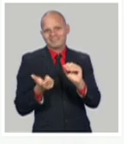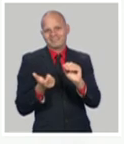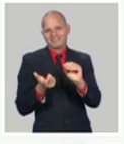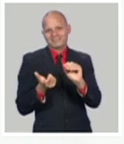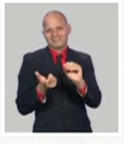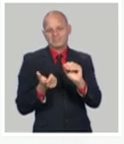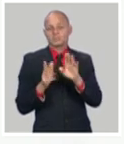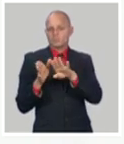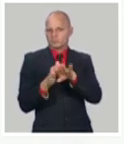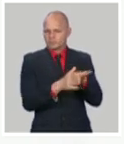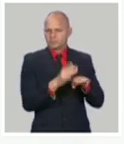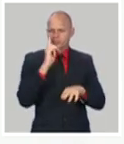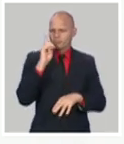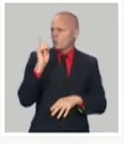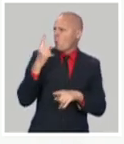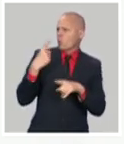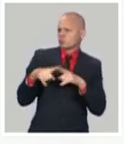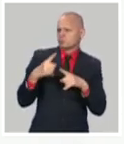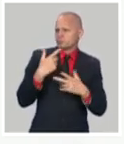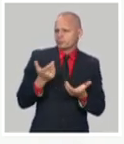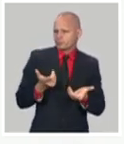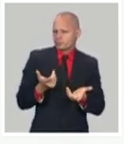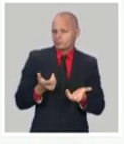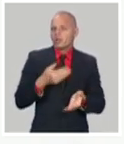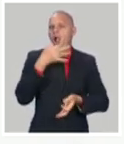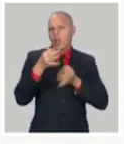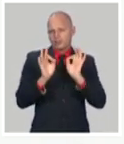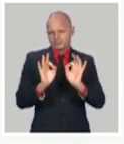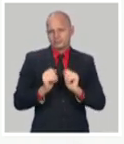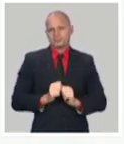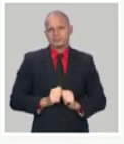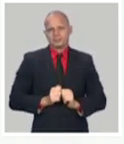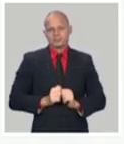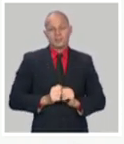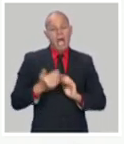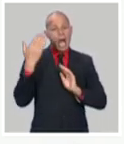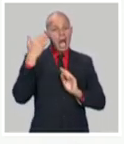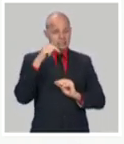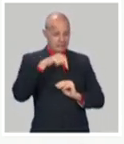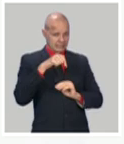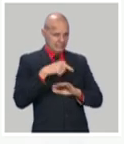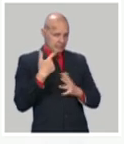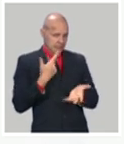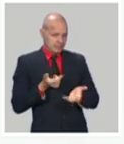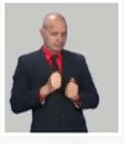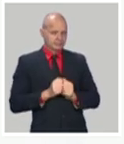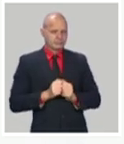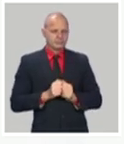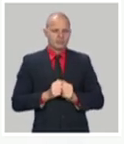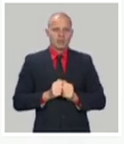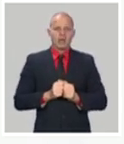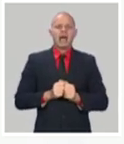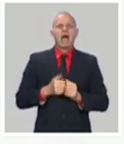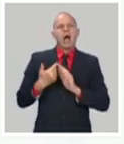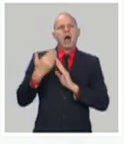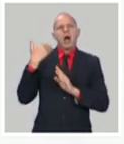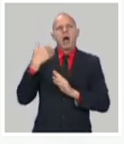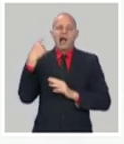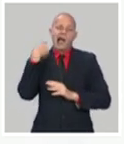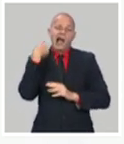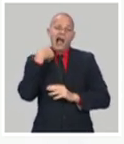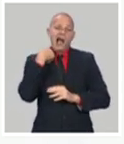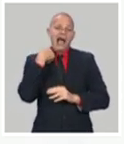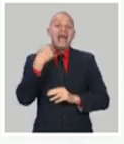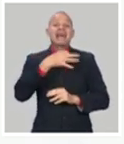para ejemplificar qué pasó con esta variante que surge tan temprano como en enero del